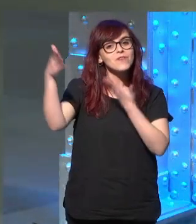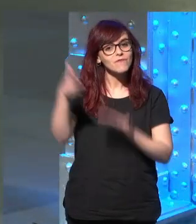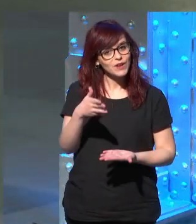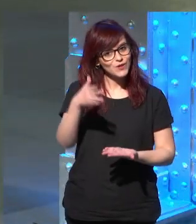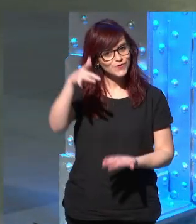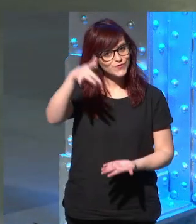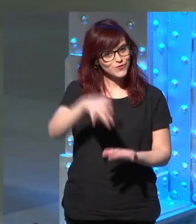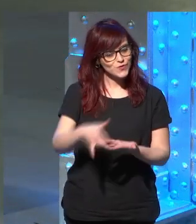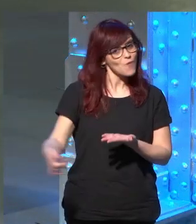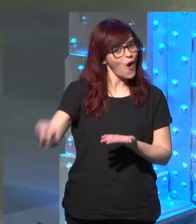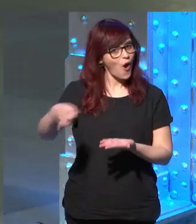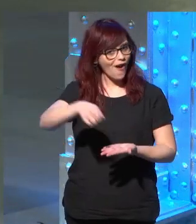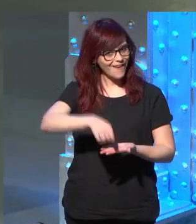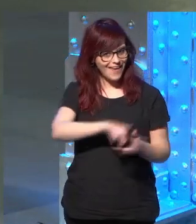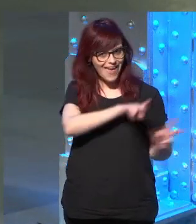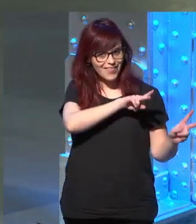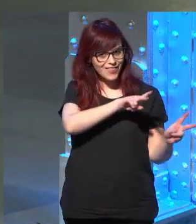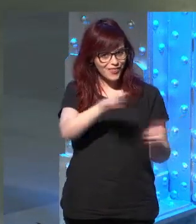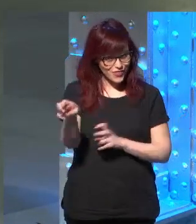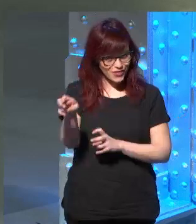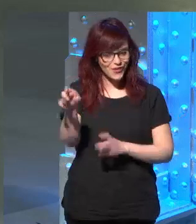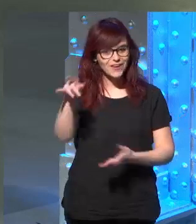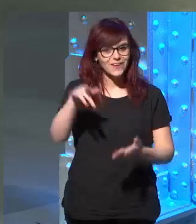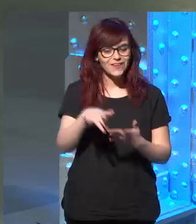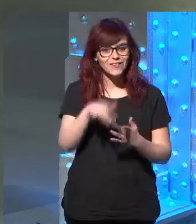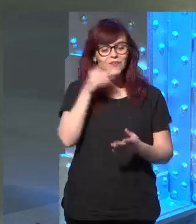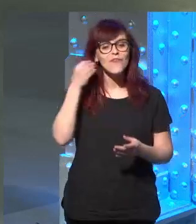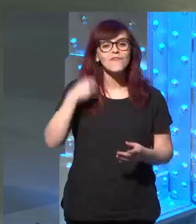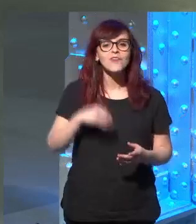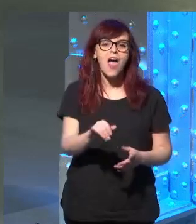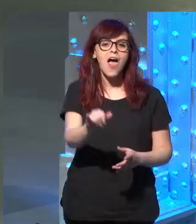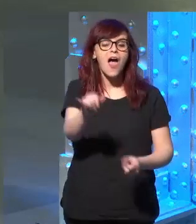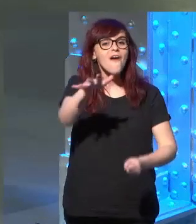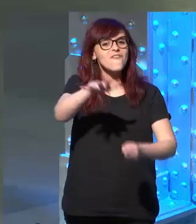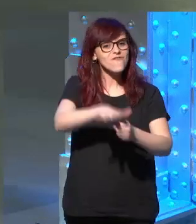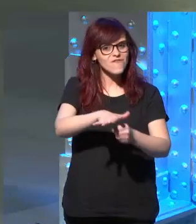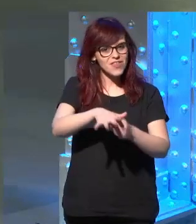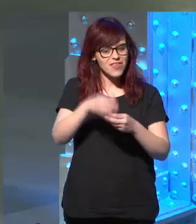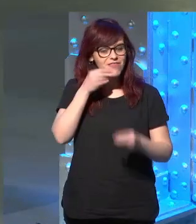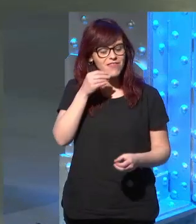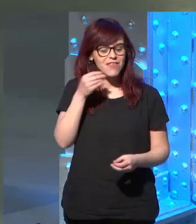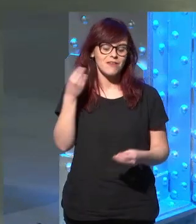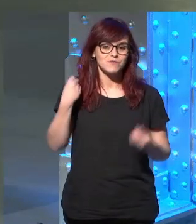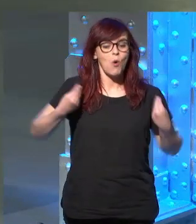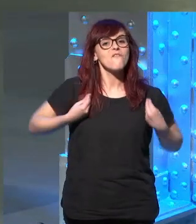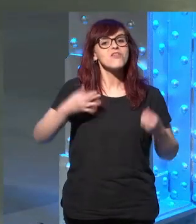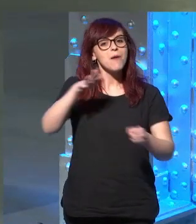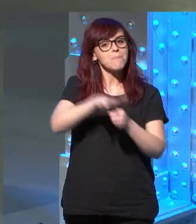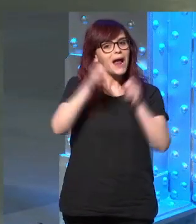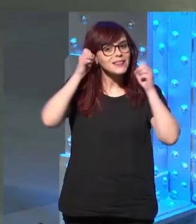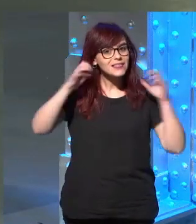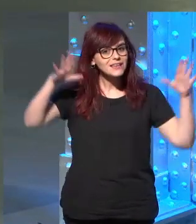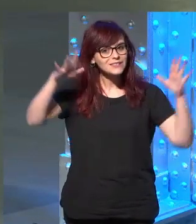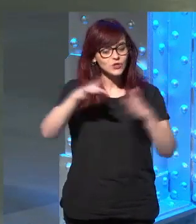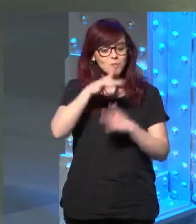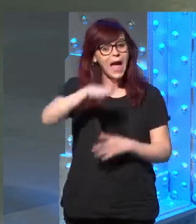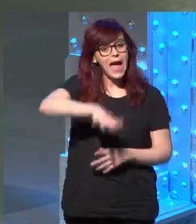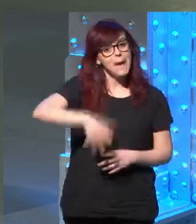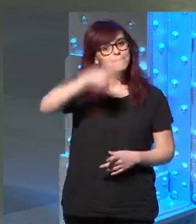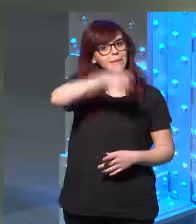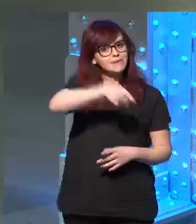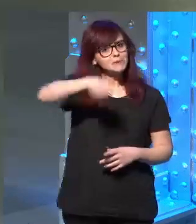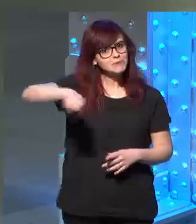una nueva edición de Hay Vida en Martes, el ciclo que con el que cada mes el espacio